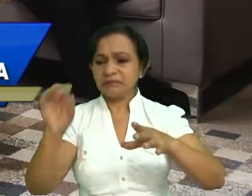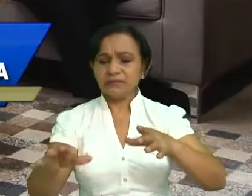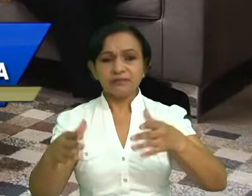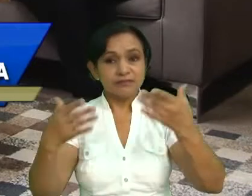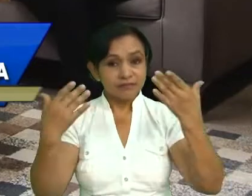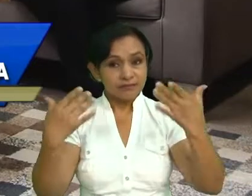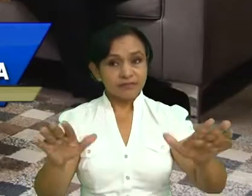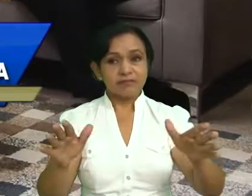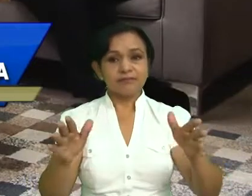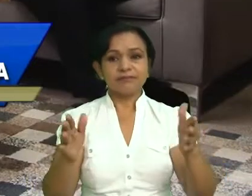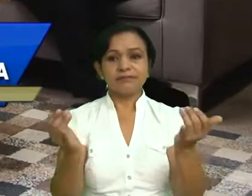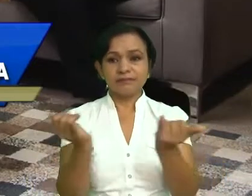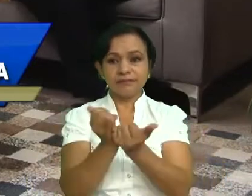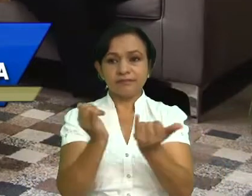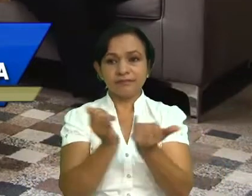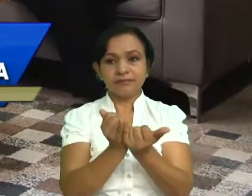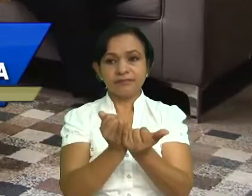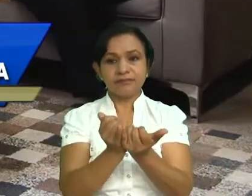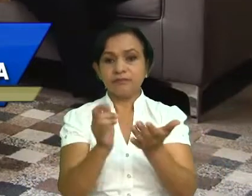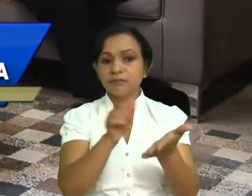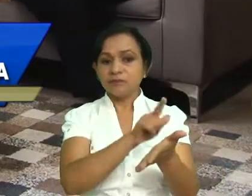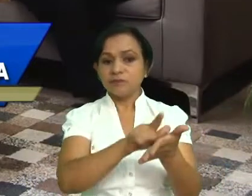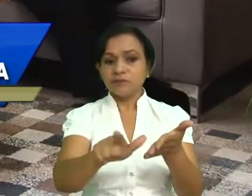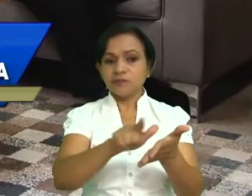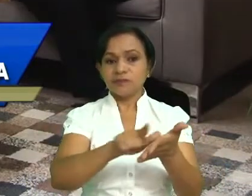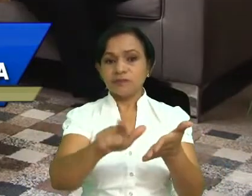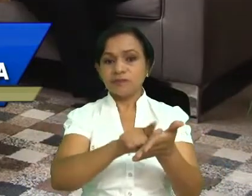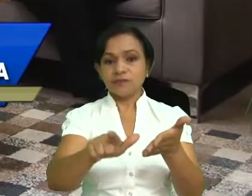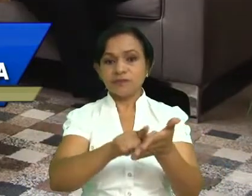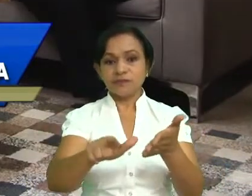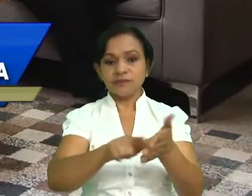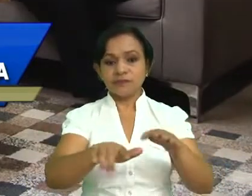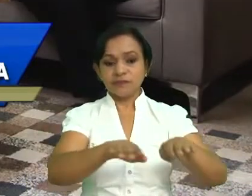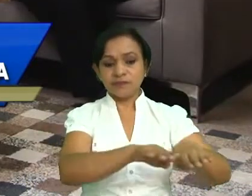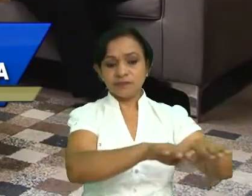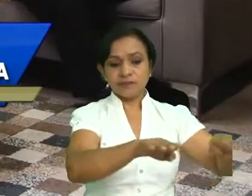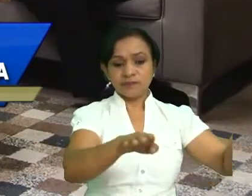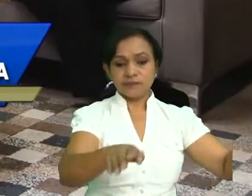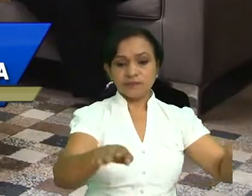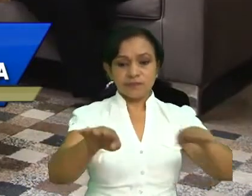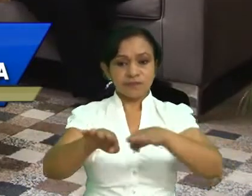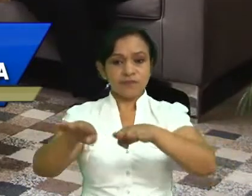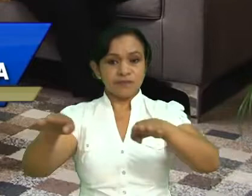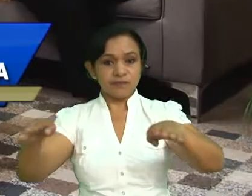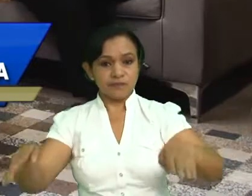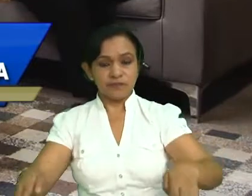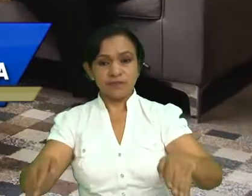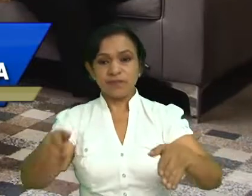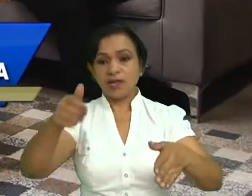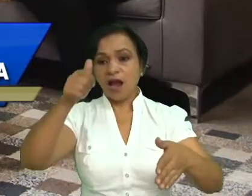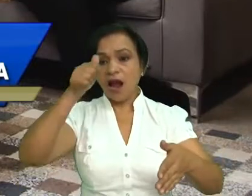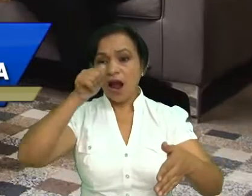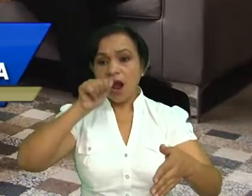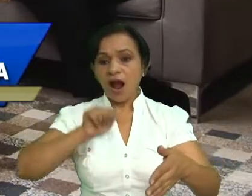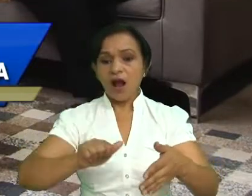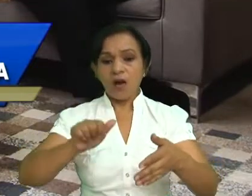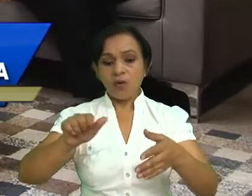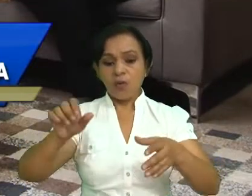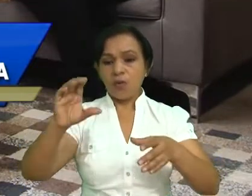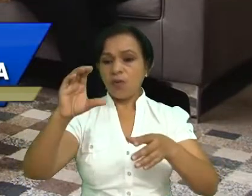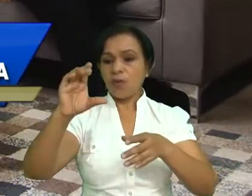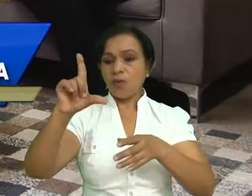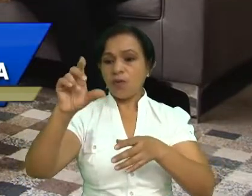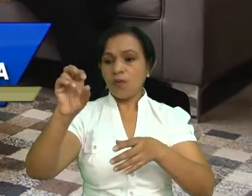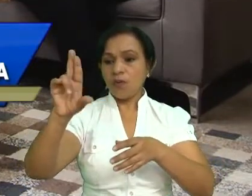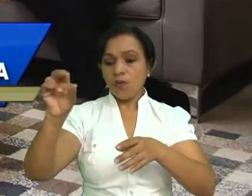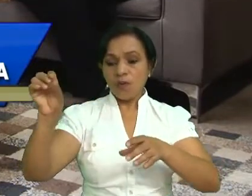depósito, pero también la medida de limpieza que tenemos que hacer con las superficies con agua de cloro, eliminar, ¿verdad?,